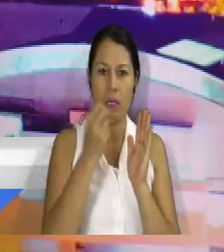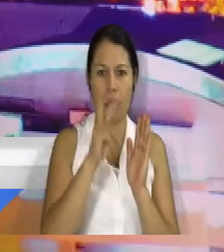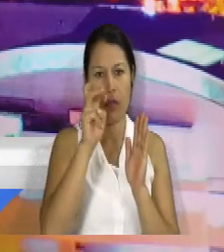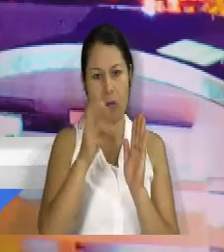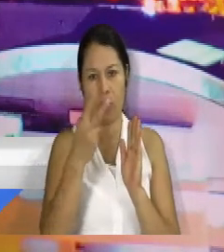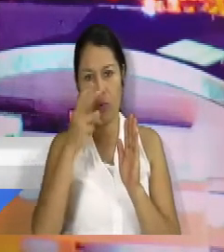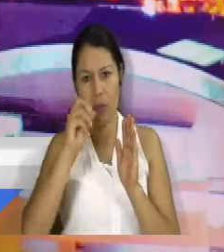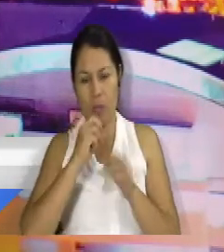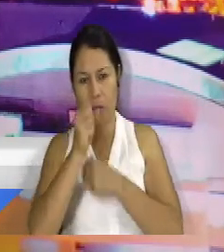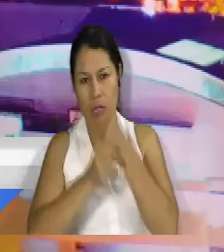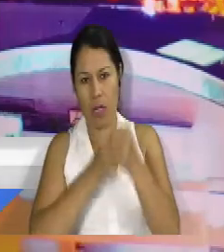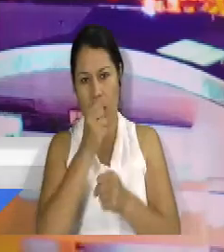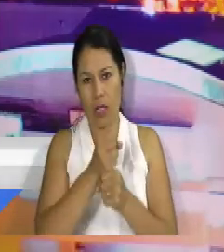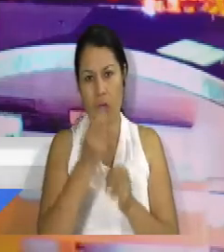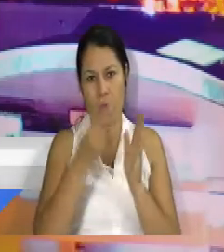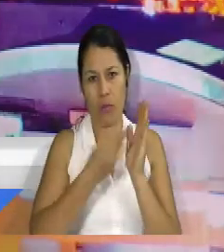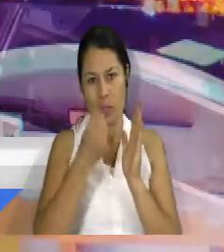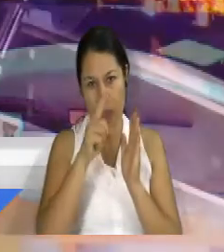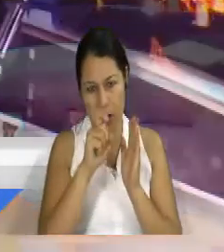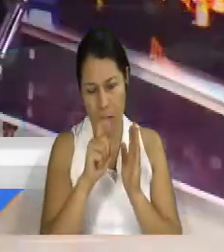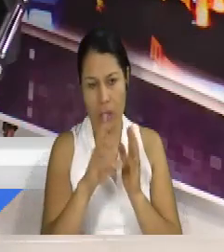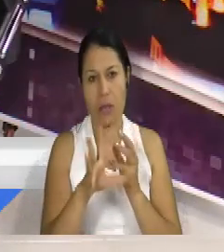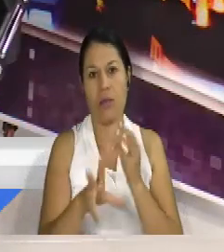2016 y el decreto reglamentario